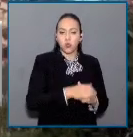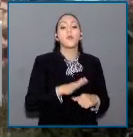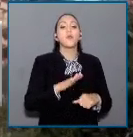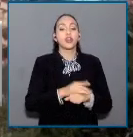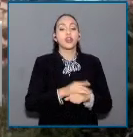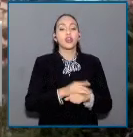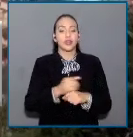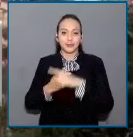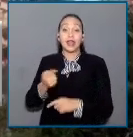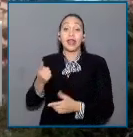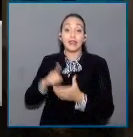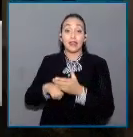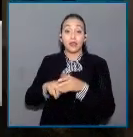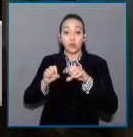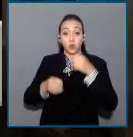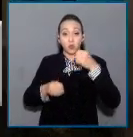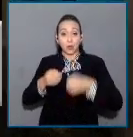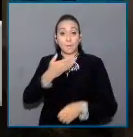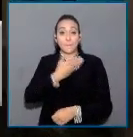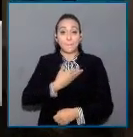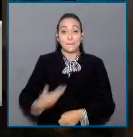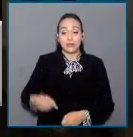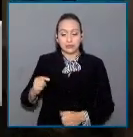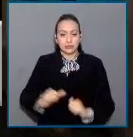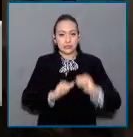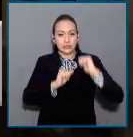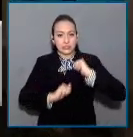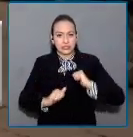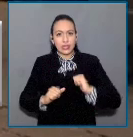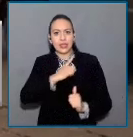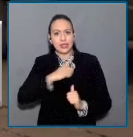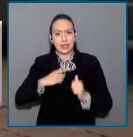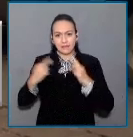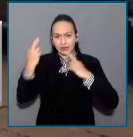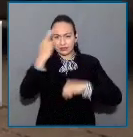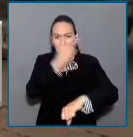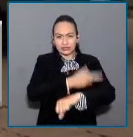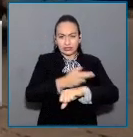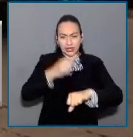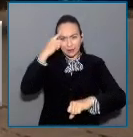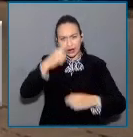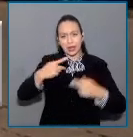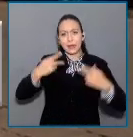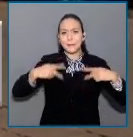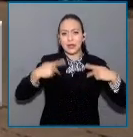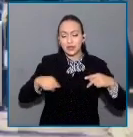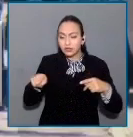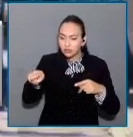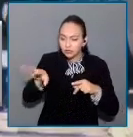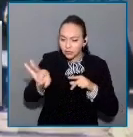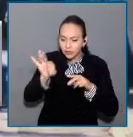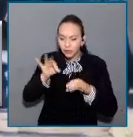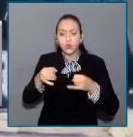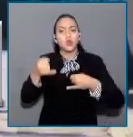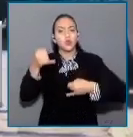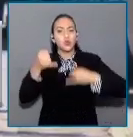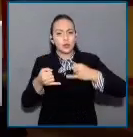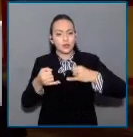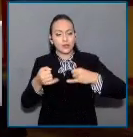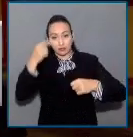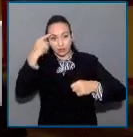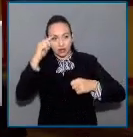tribunal para designar en cada caso concreto a las personas que deben fungir como jueces de tribunal de enjuiciamiento, lo que